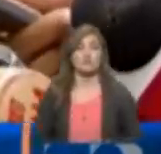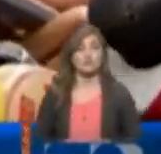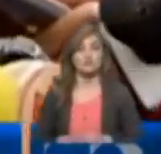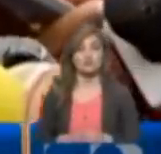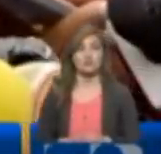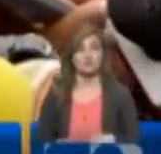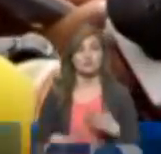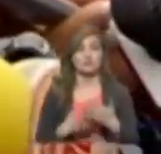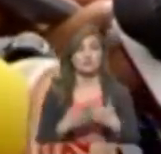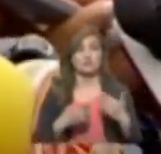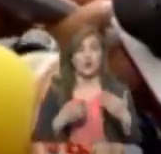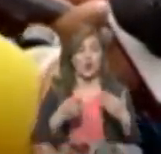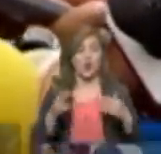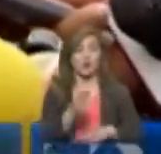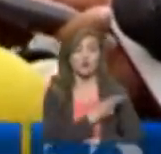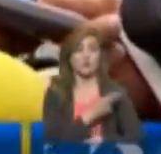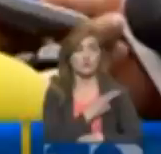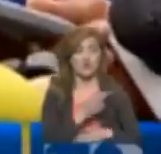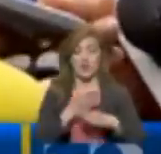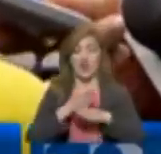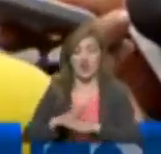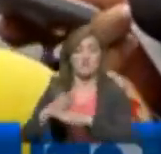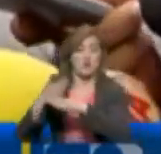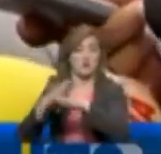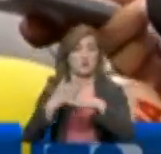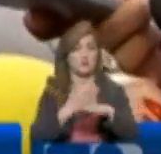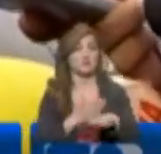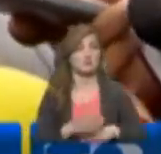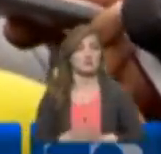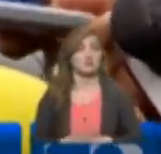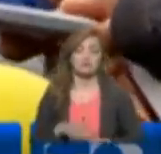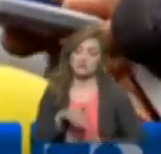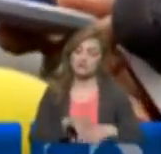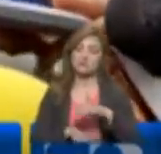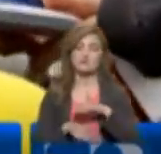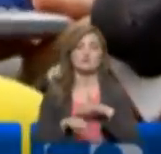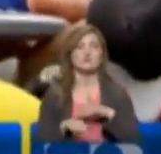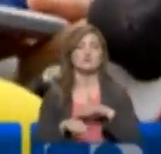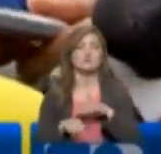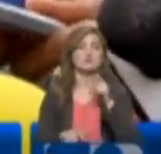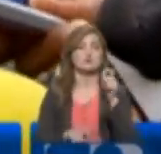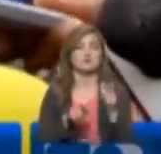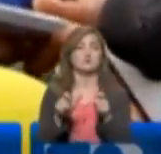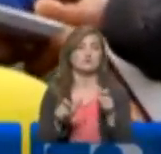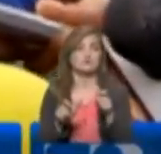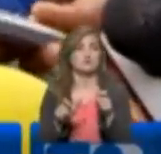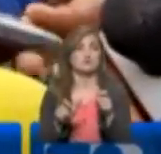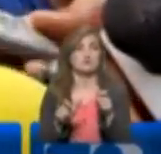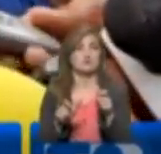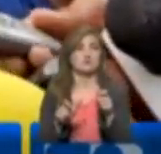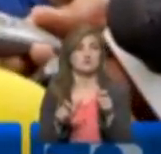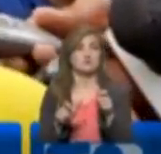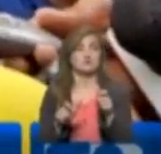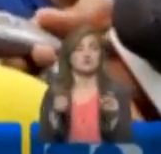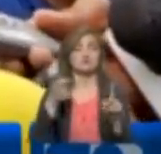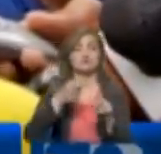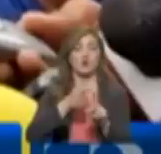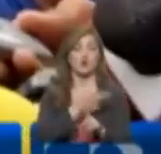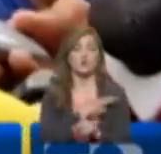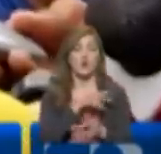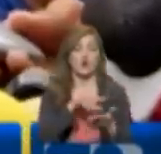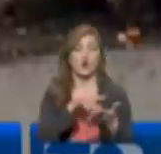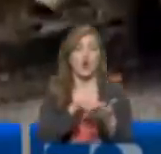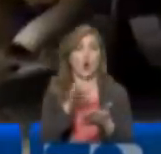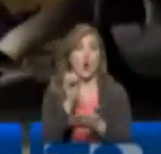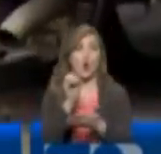acordonar totalmente la universidad con un anillo de seguridad donde solamente ingresarán aquellos que tengan que ver en forma directa que sean